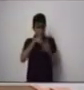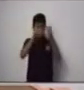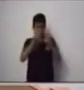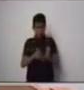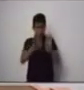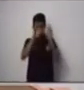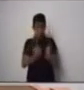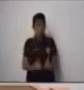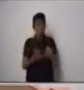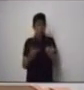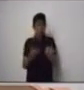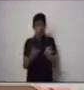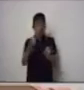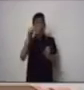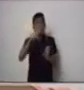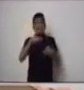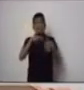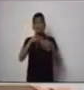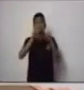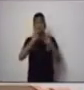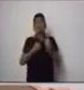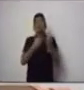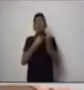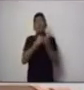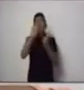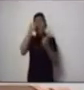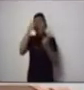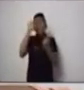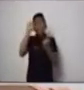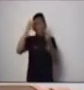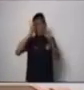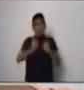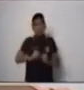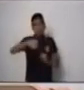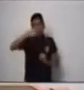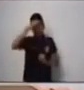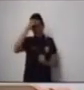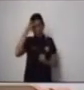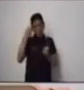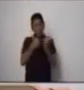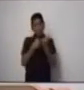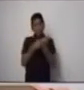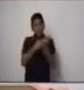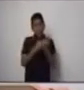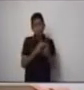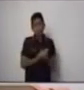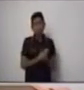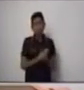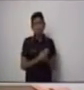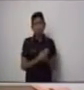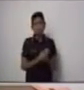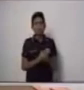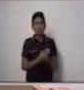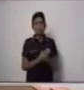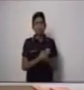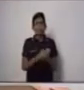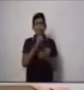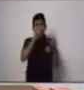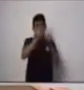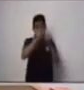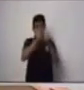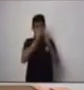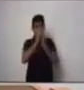discapacidad, estas actividades que te pueden ayudar a reforzar las habilidades verbales. Por favor,